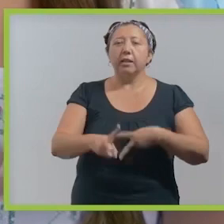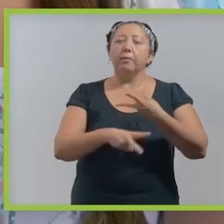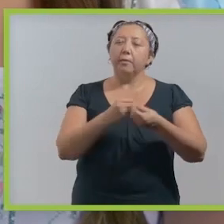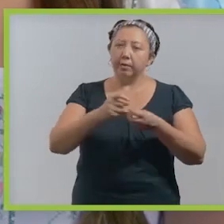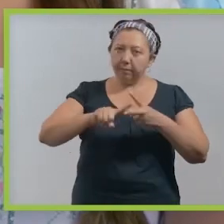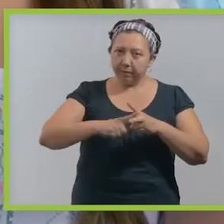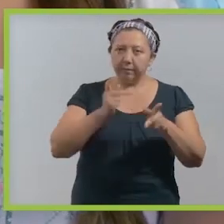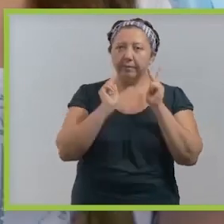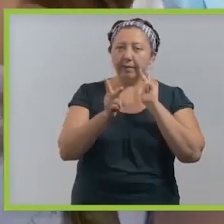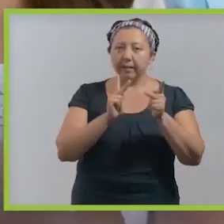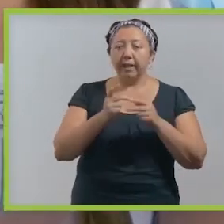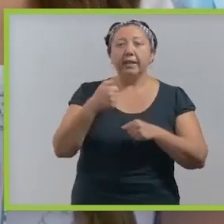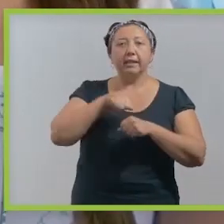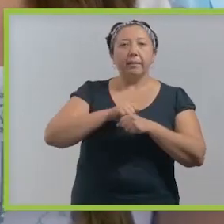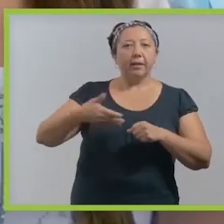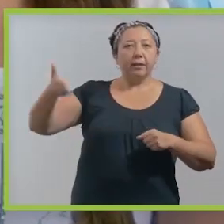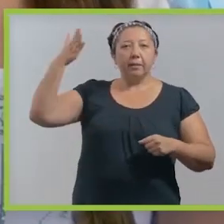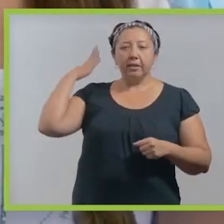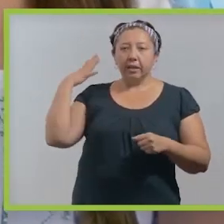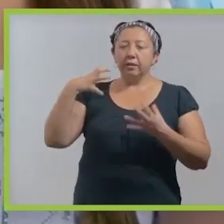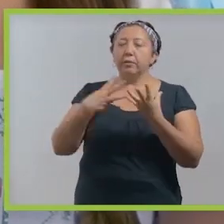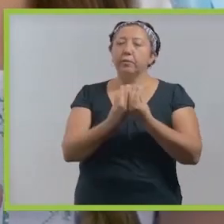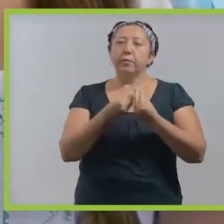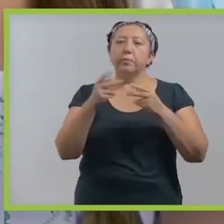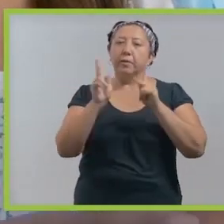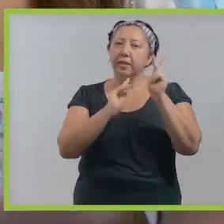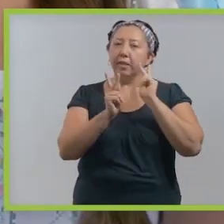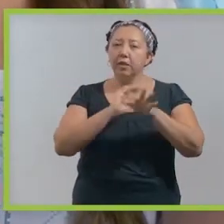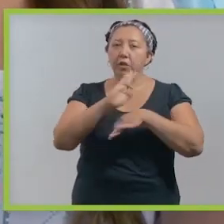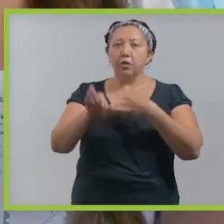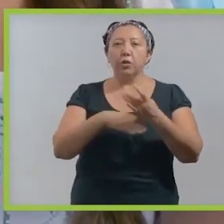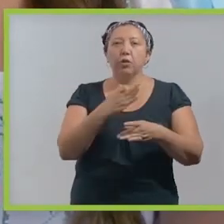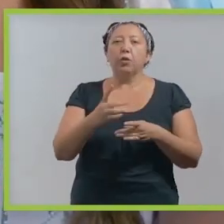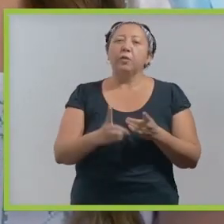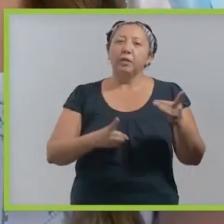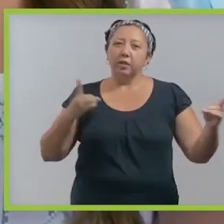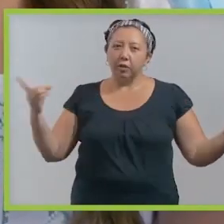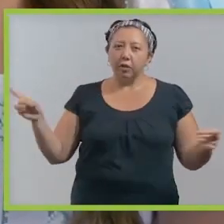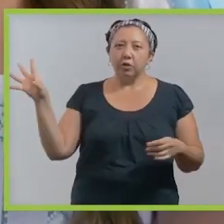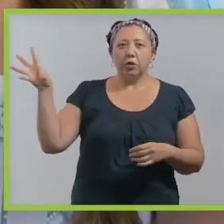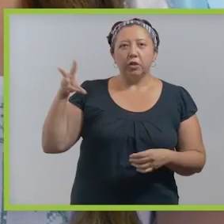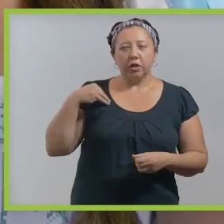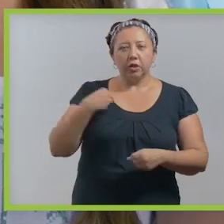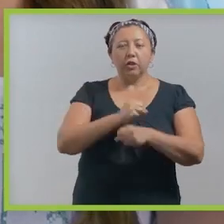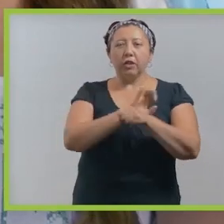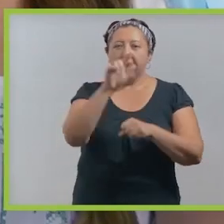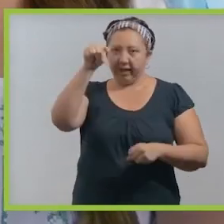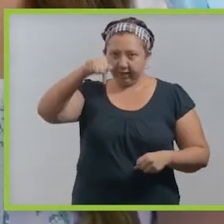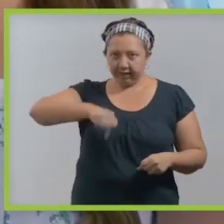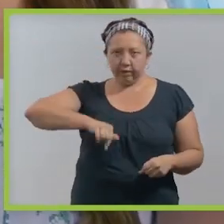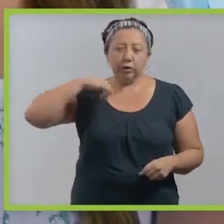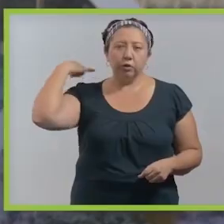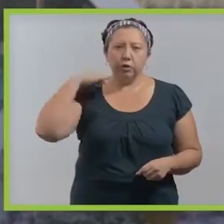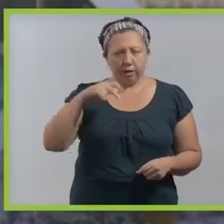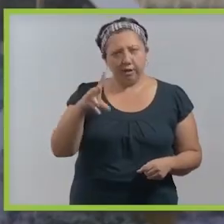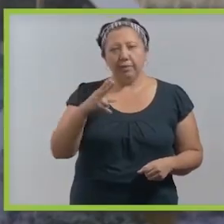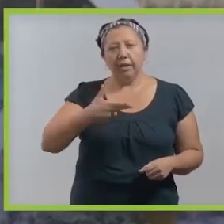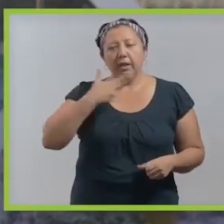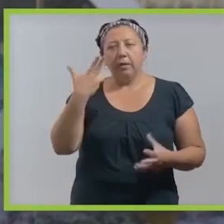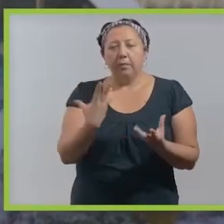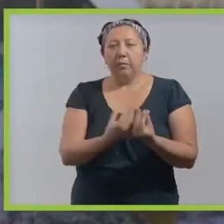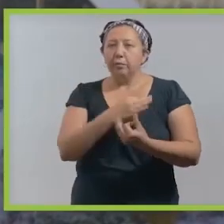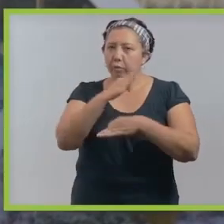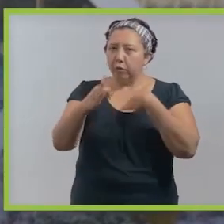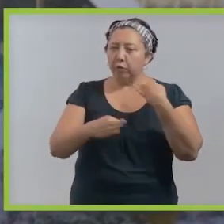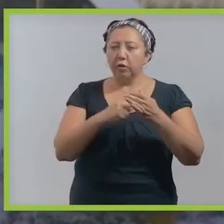Vamos a comenzar la charla. La semana pasada estuvimos platicando de todo el desarrollo de los contagios de coronavirus aquí en Yucatán. También hablamos de